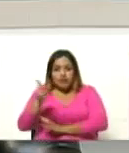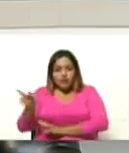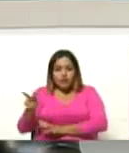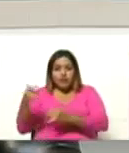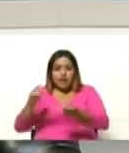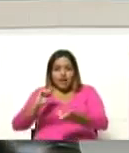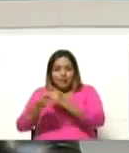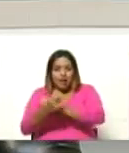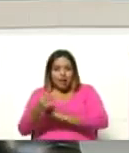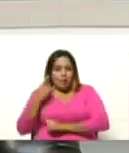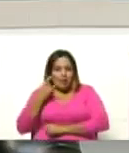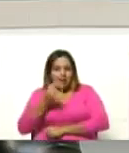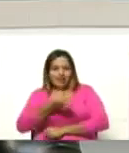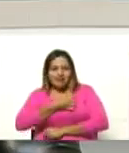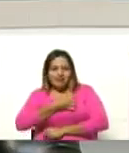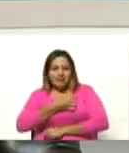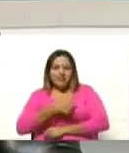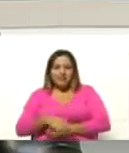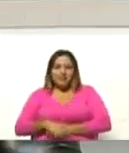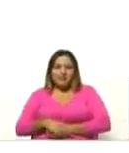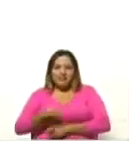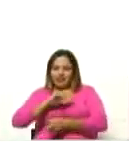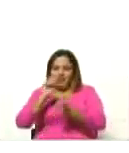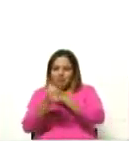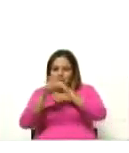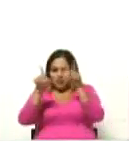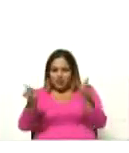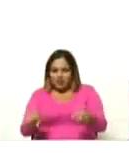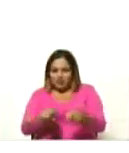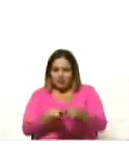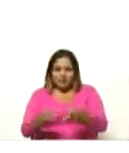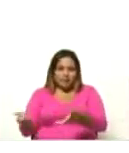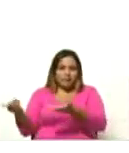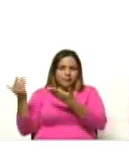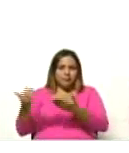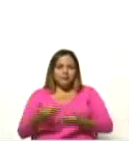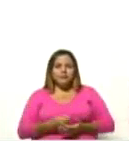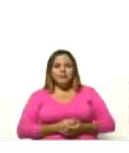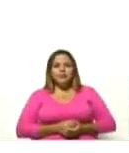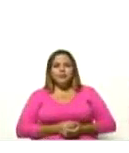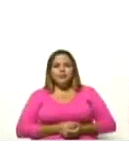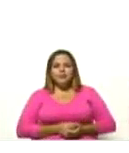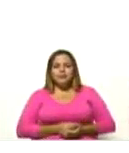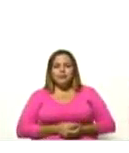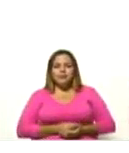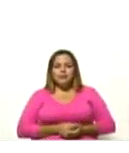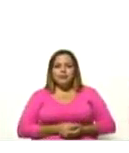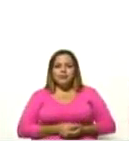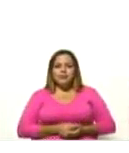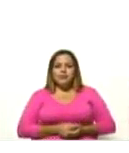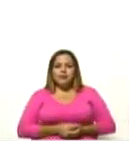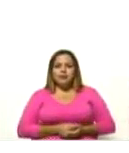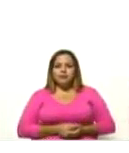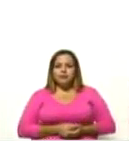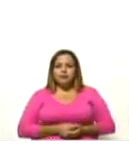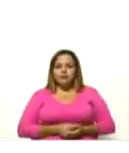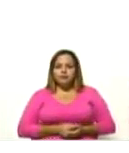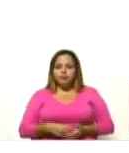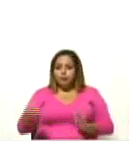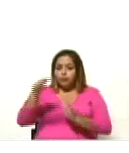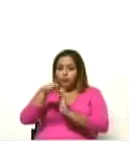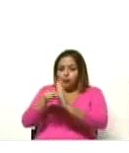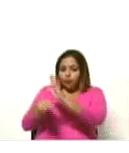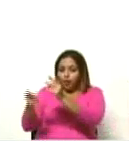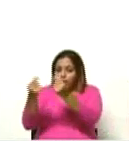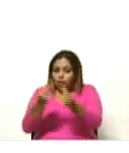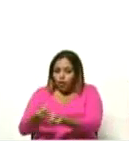la batería, sigamos con la siguiente lámina. Y la tenemos en pantalla. Las medidas económicas que ha tomado